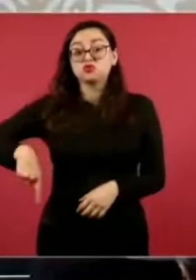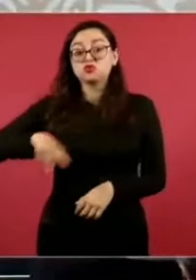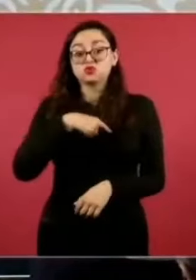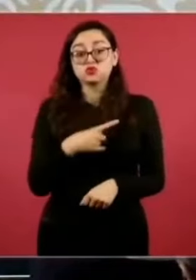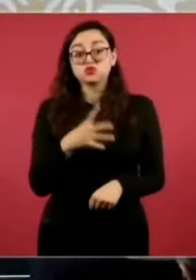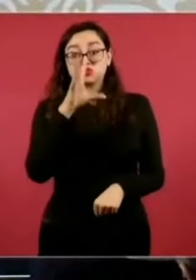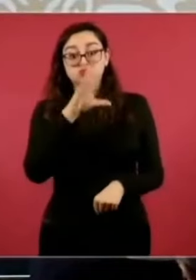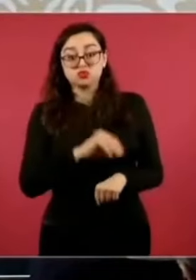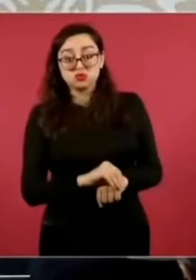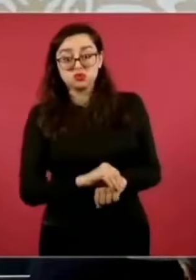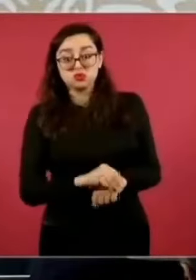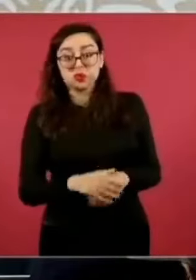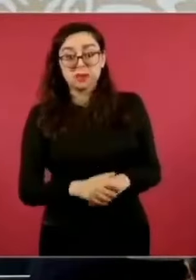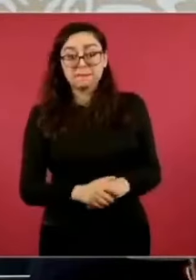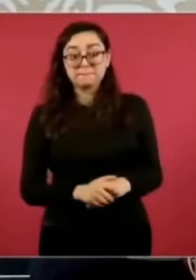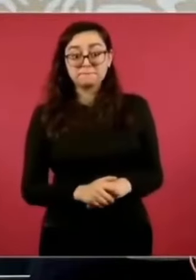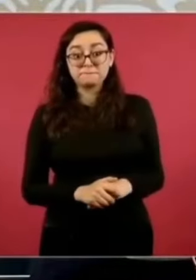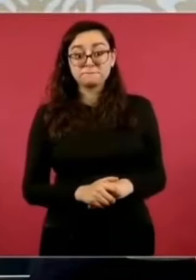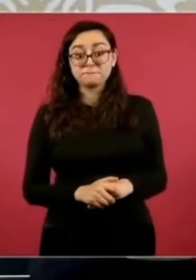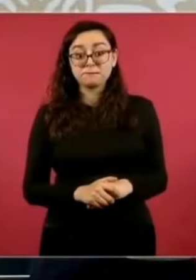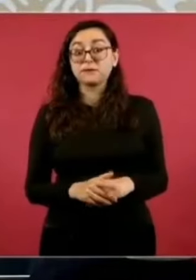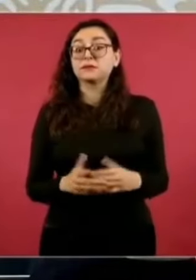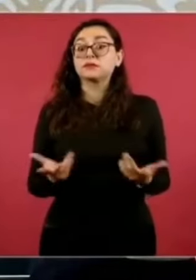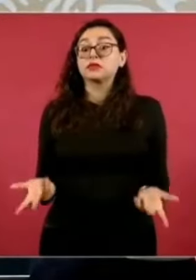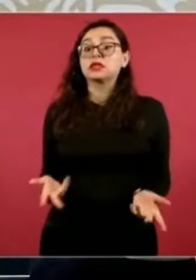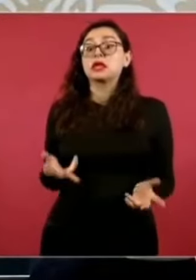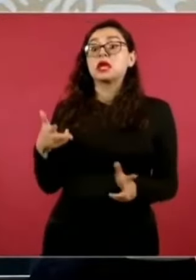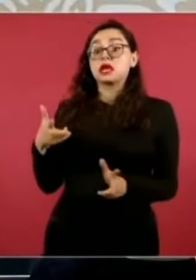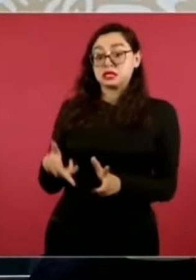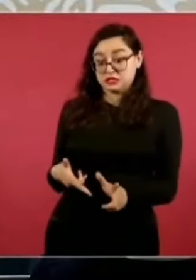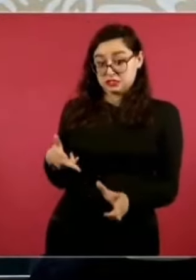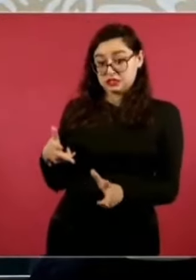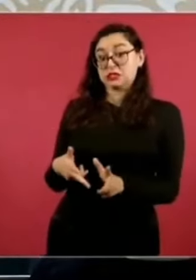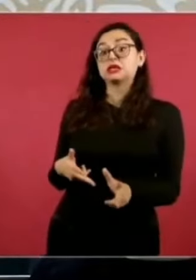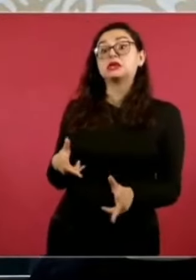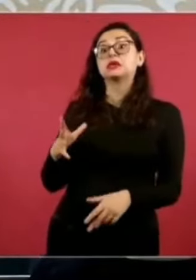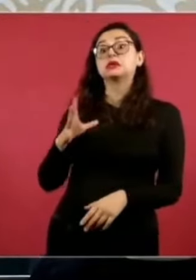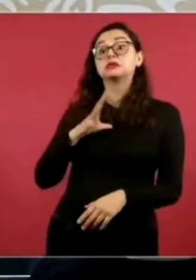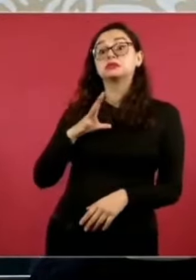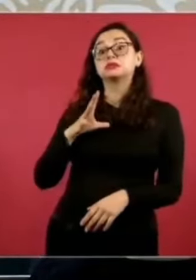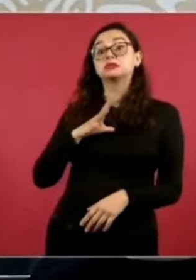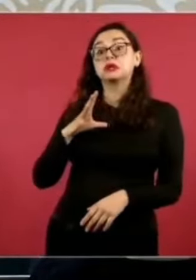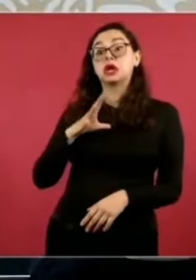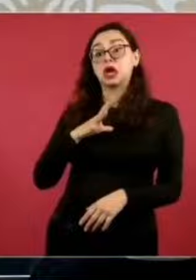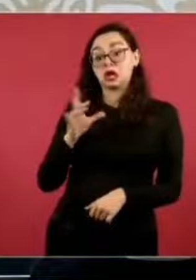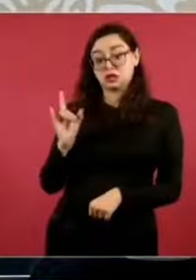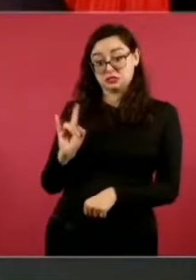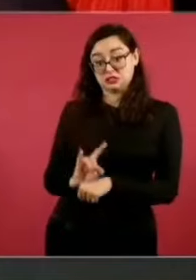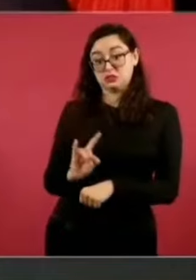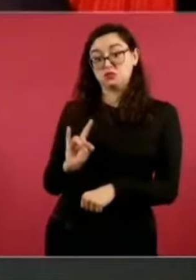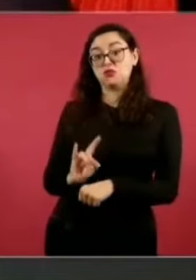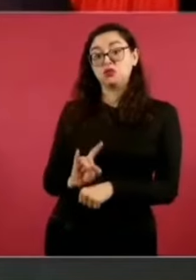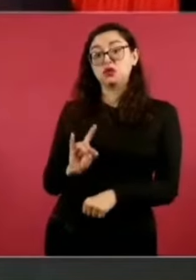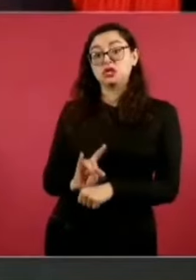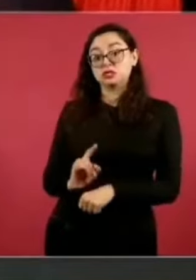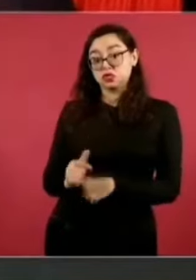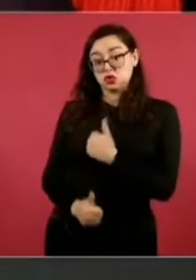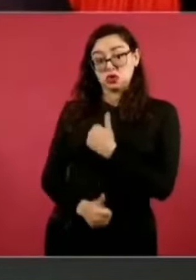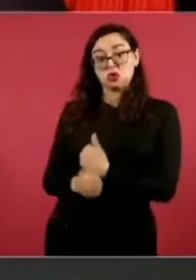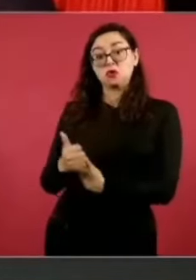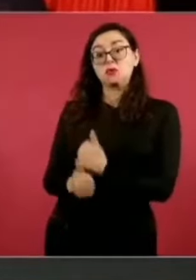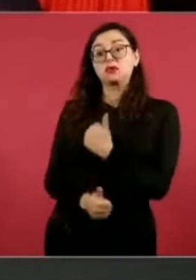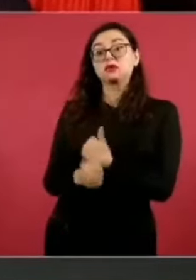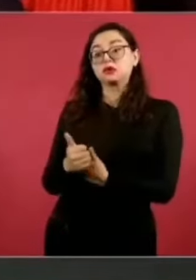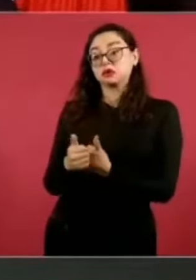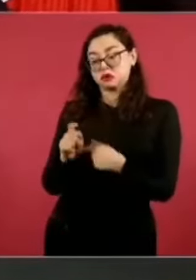uris hubo presidente en lo del tren de imuris simularon simularon competencia